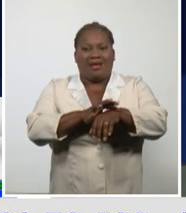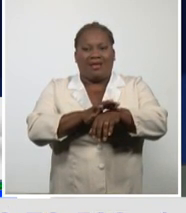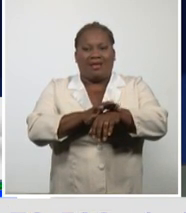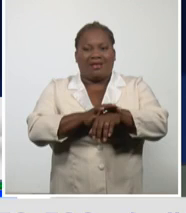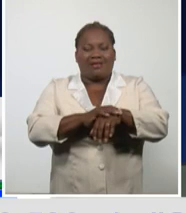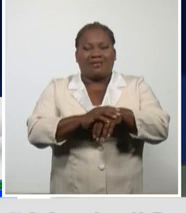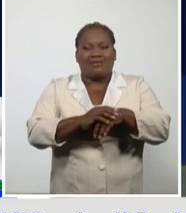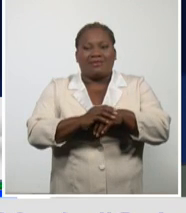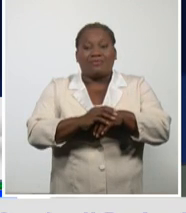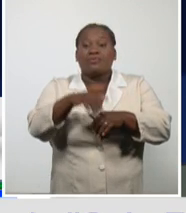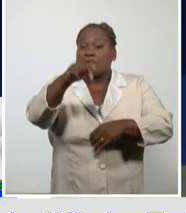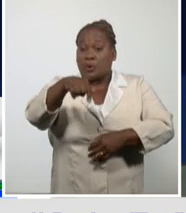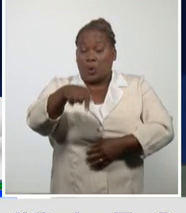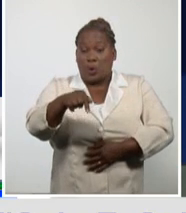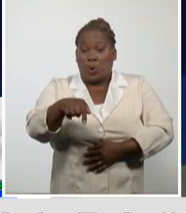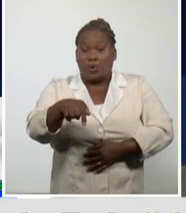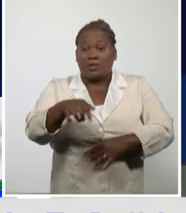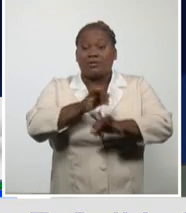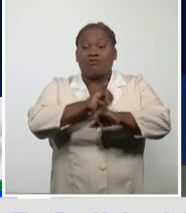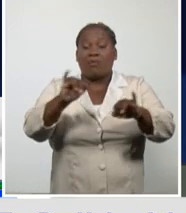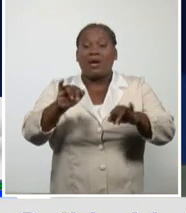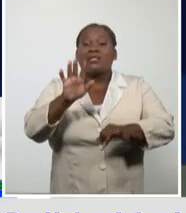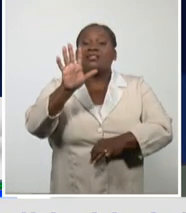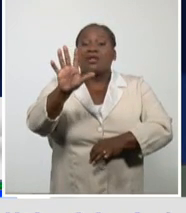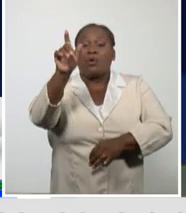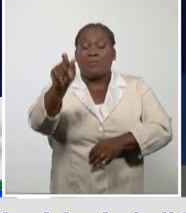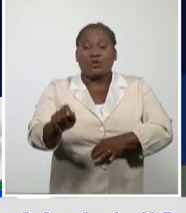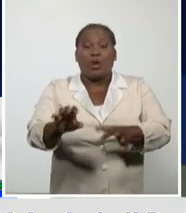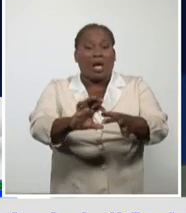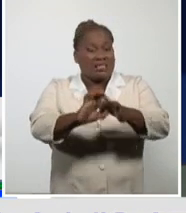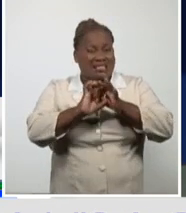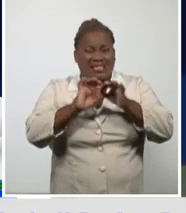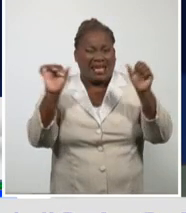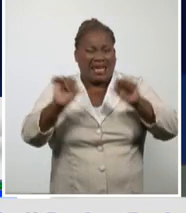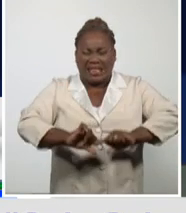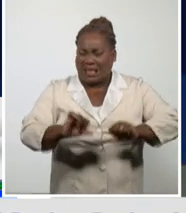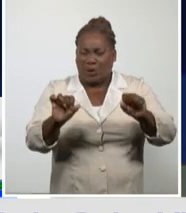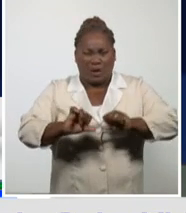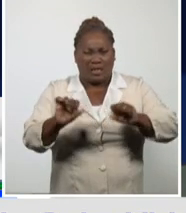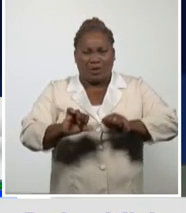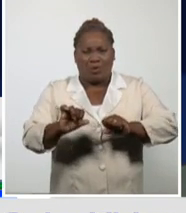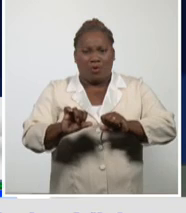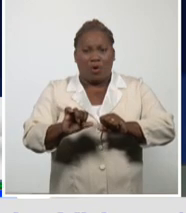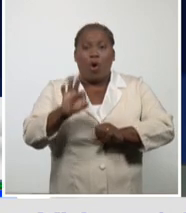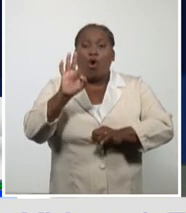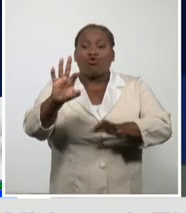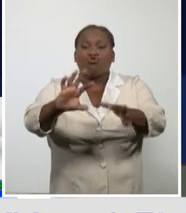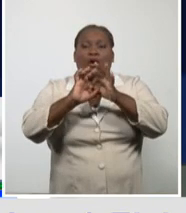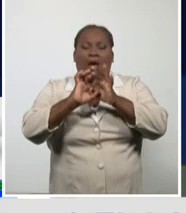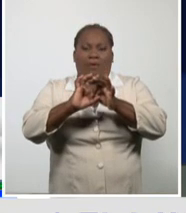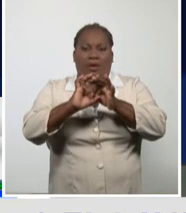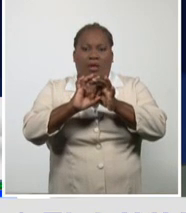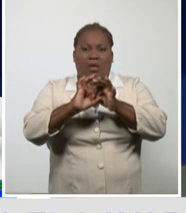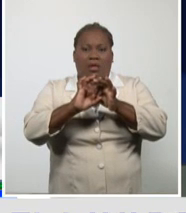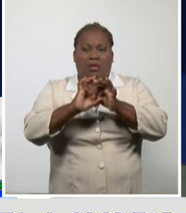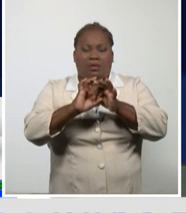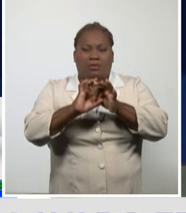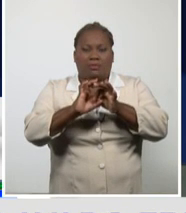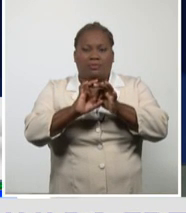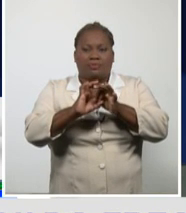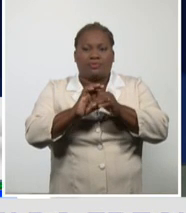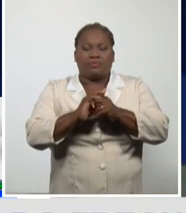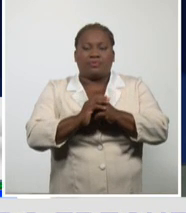El día de hoy tenemos que informar 5 críticos, 1 más que el día de ayer, y 8 graves, 1 más que el día de ayer.